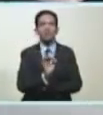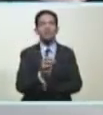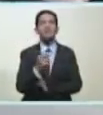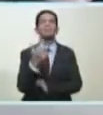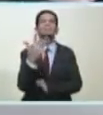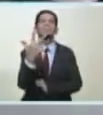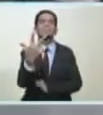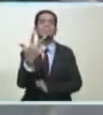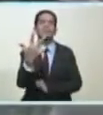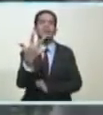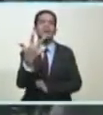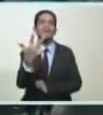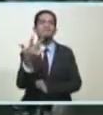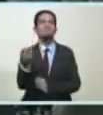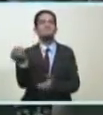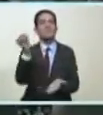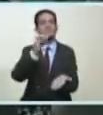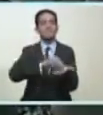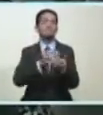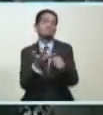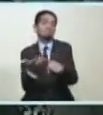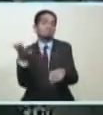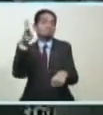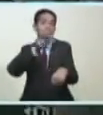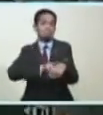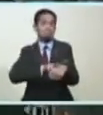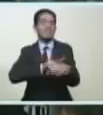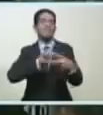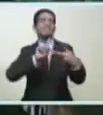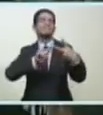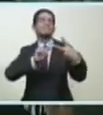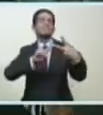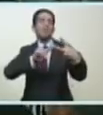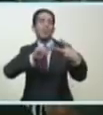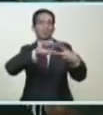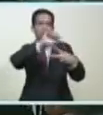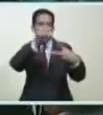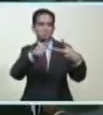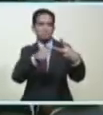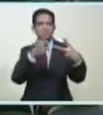3.3 veces más que el segundo candidato.